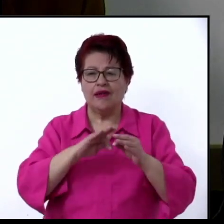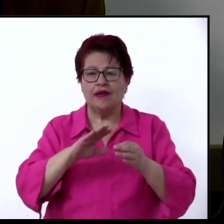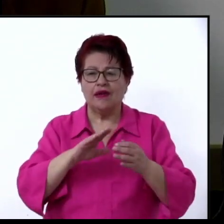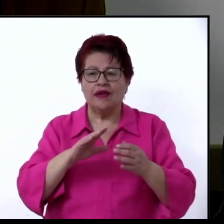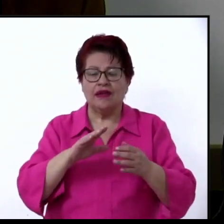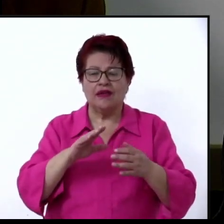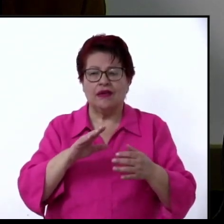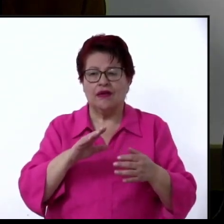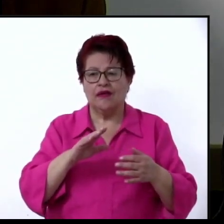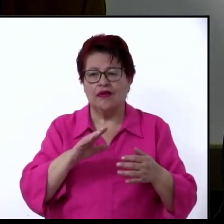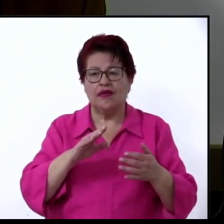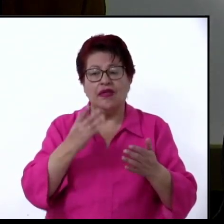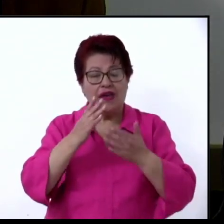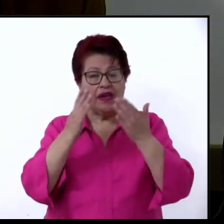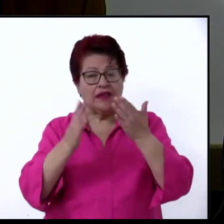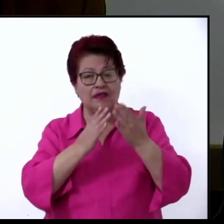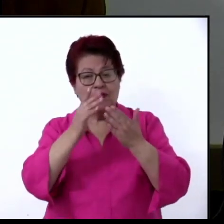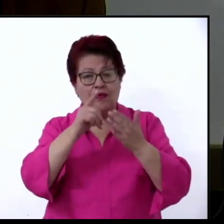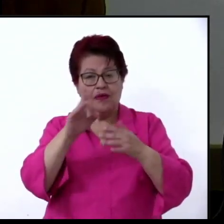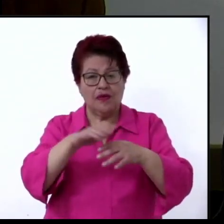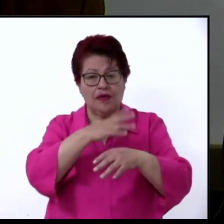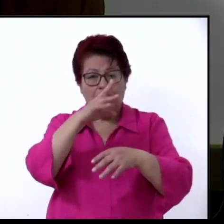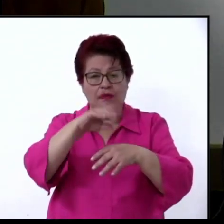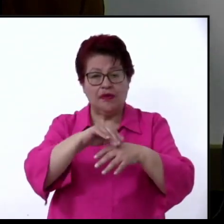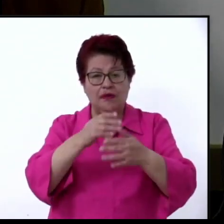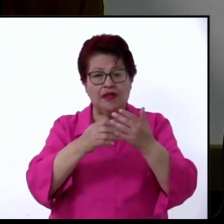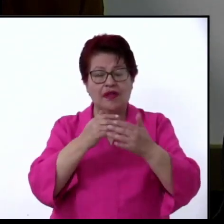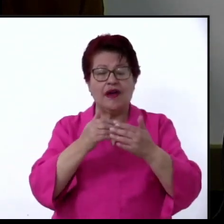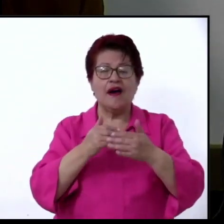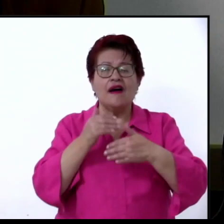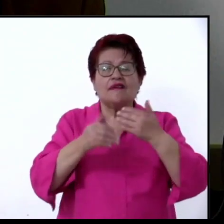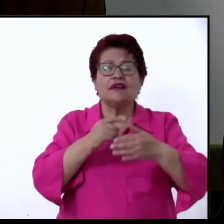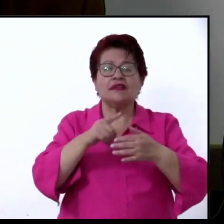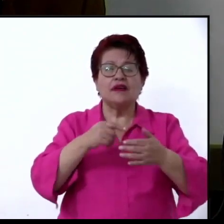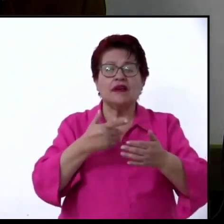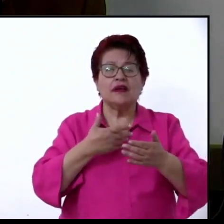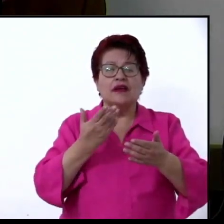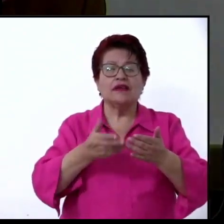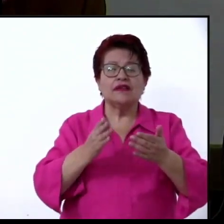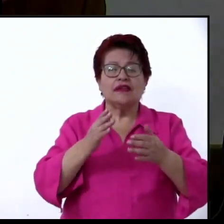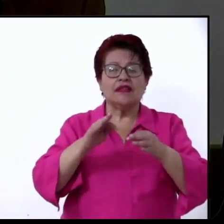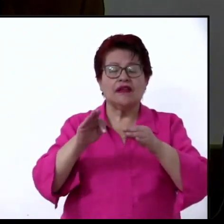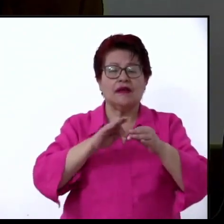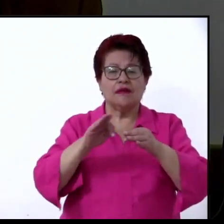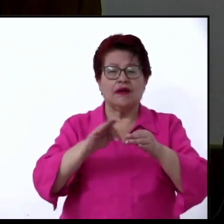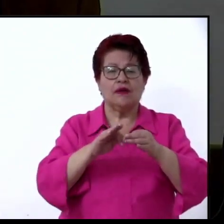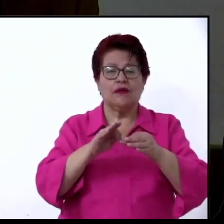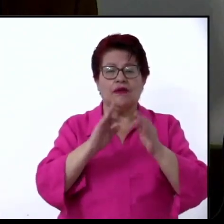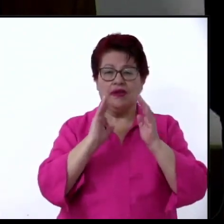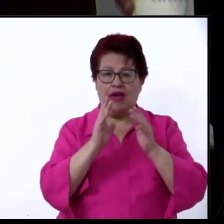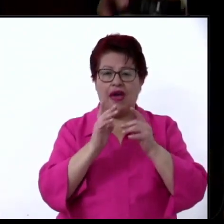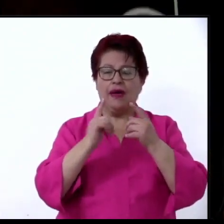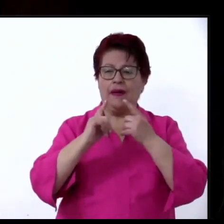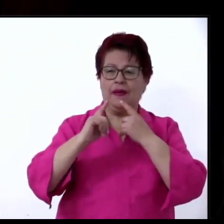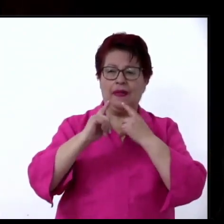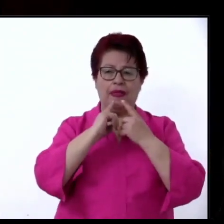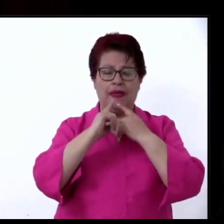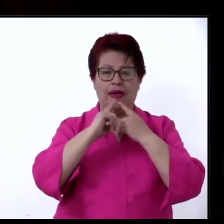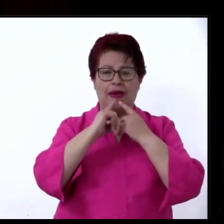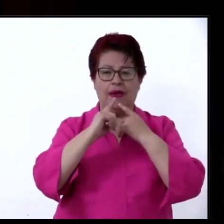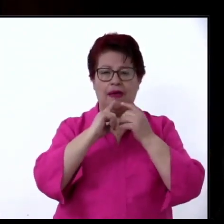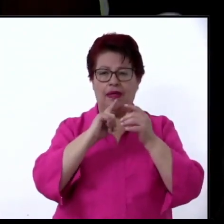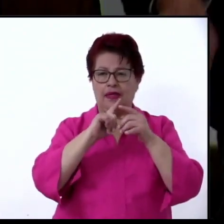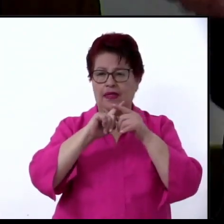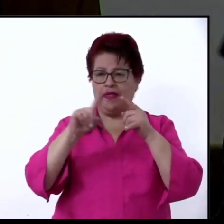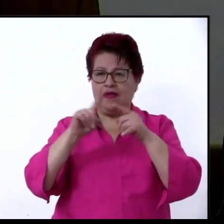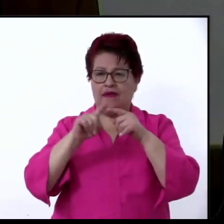Realizamos estudios que nos permiten avanzar en estas tareas. Son diálogos multicolor para